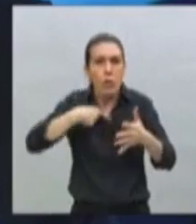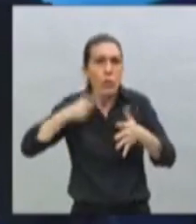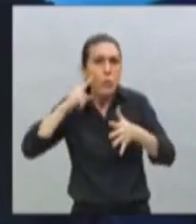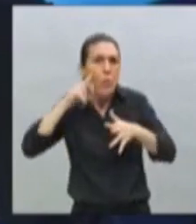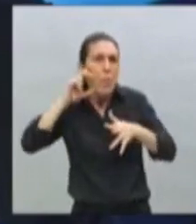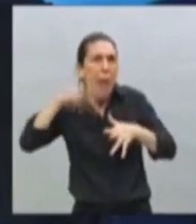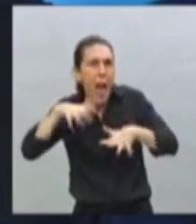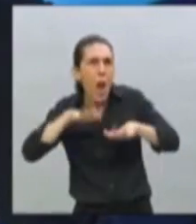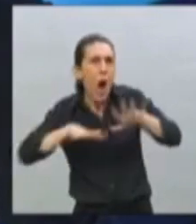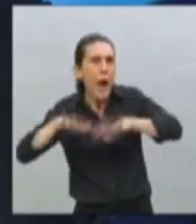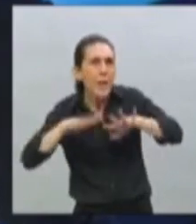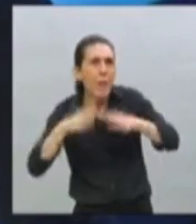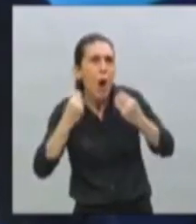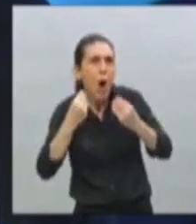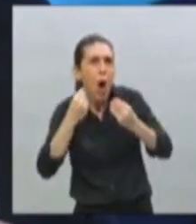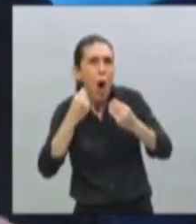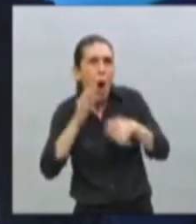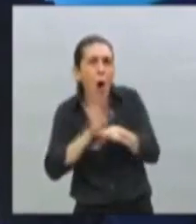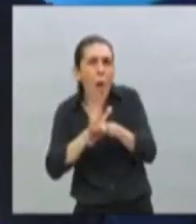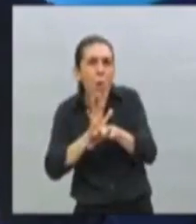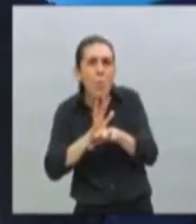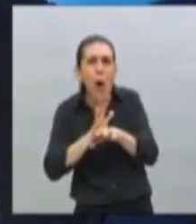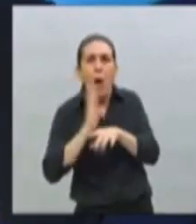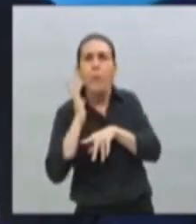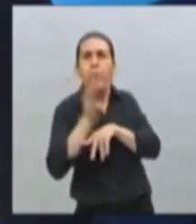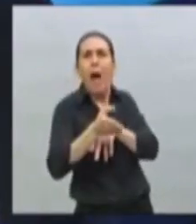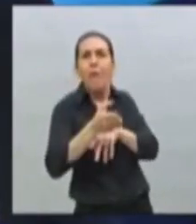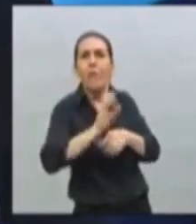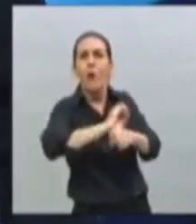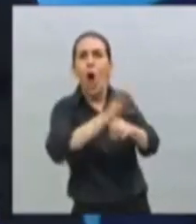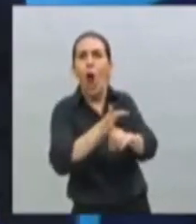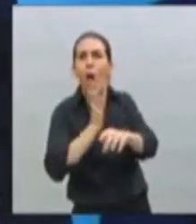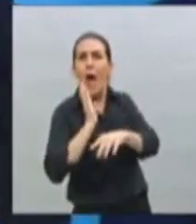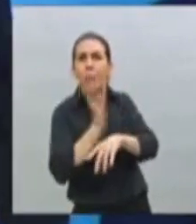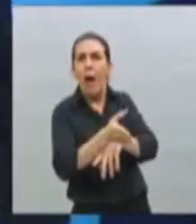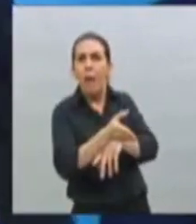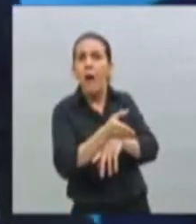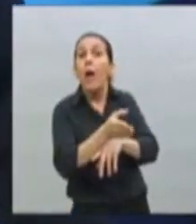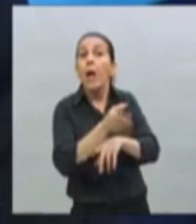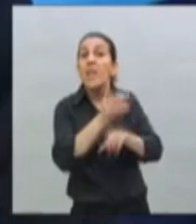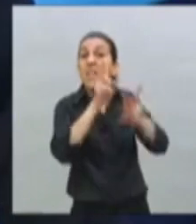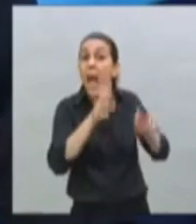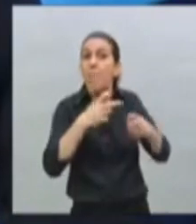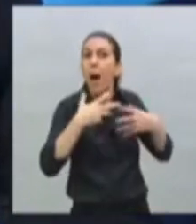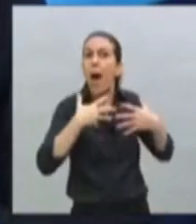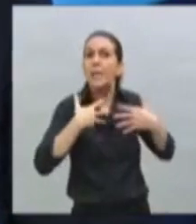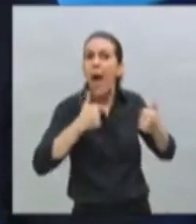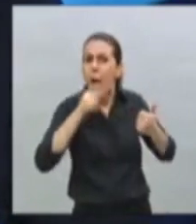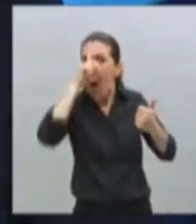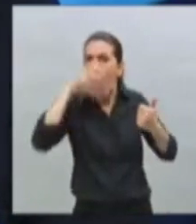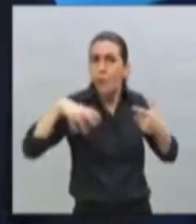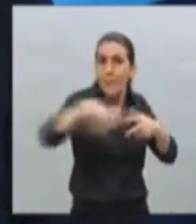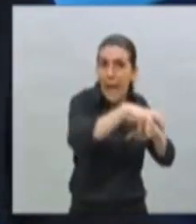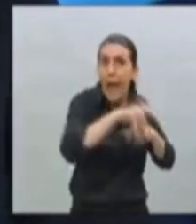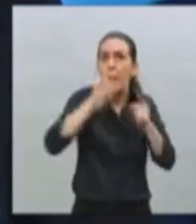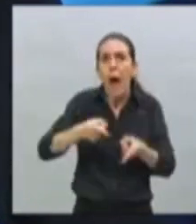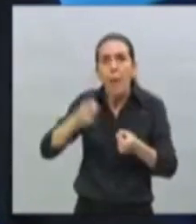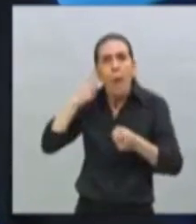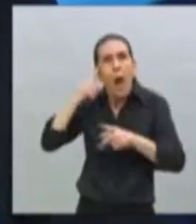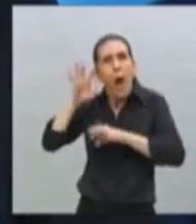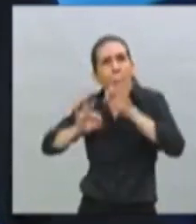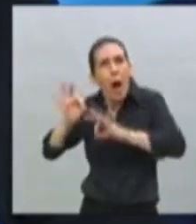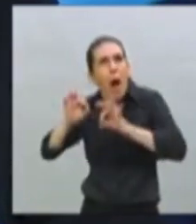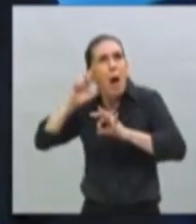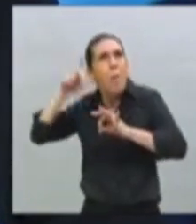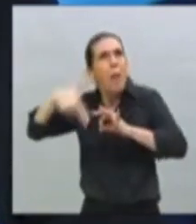poder enfrentar la pandemia desde el mundo sanitario, también hemos organizado un plan para enfrentar la pandemia desde el punto